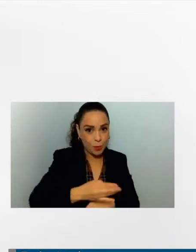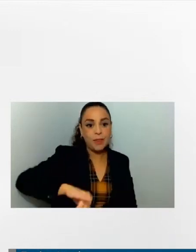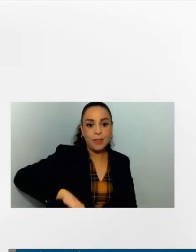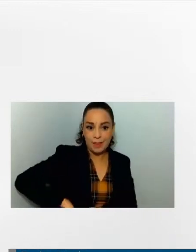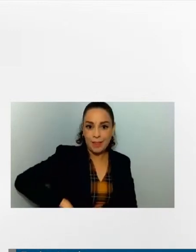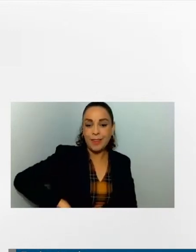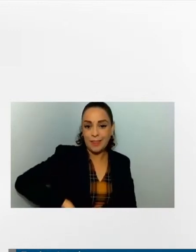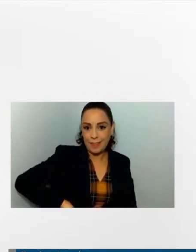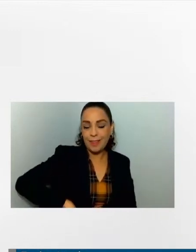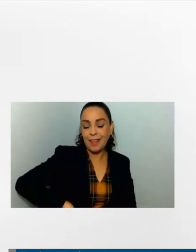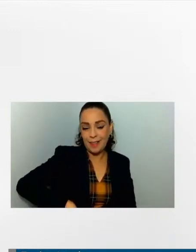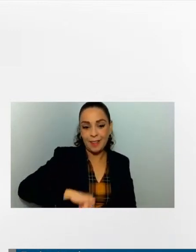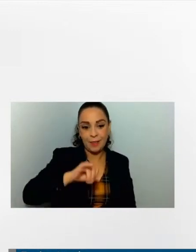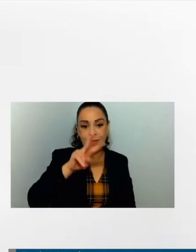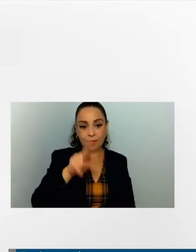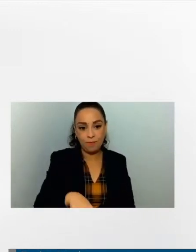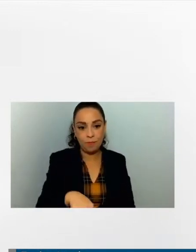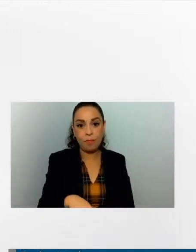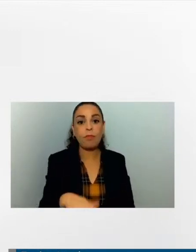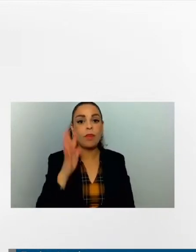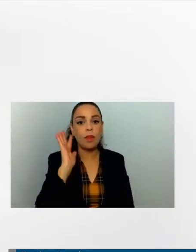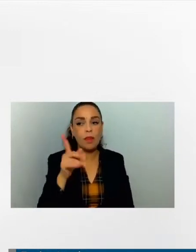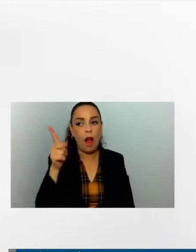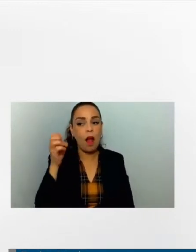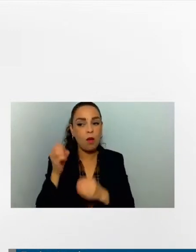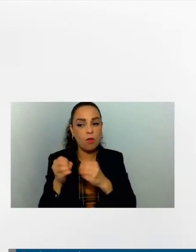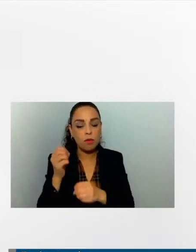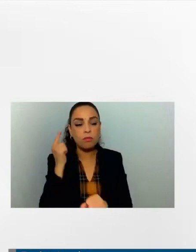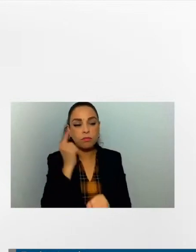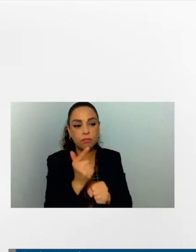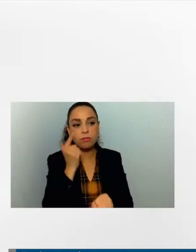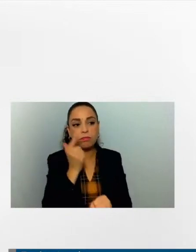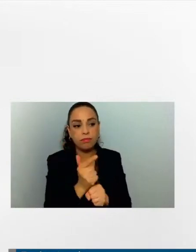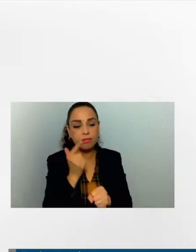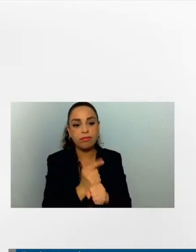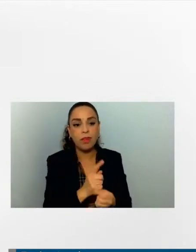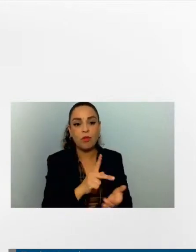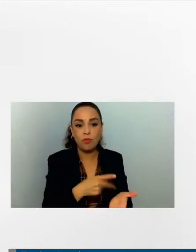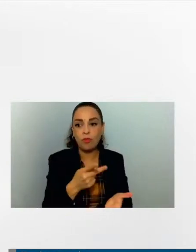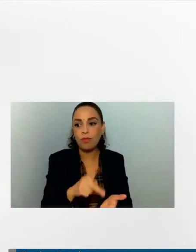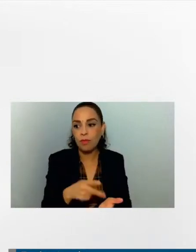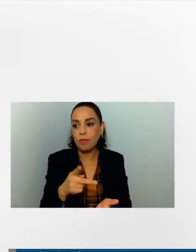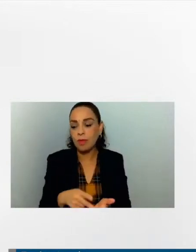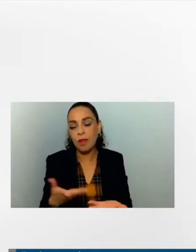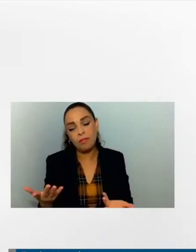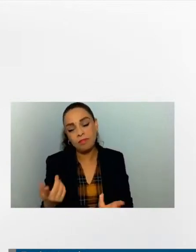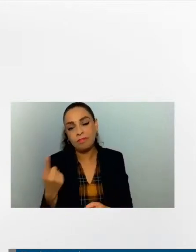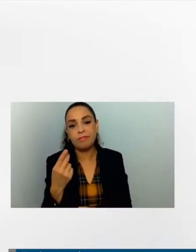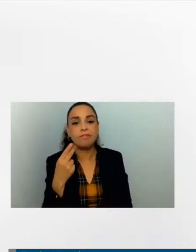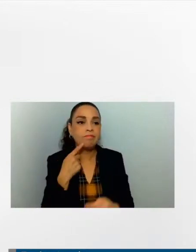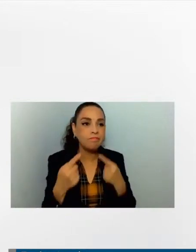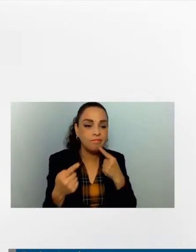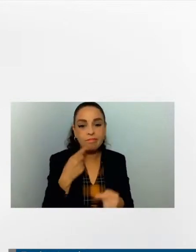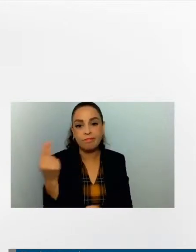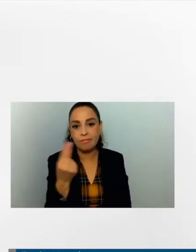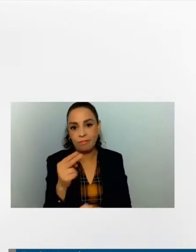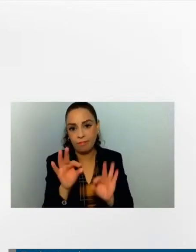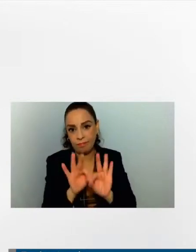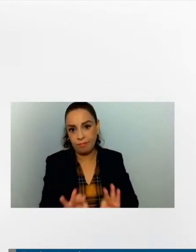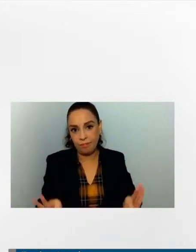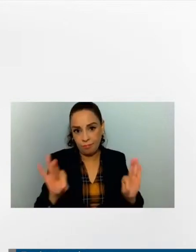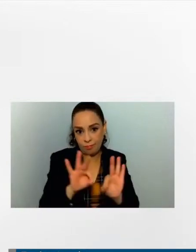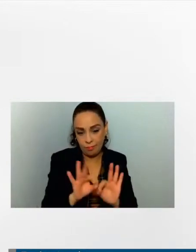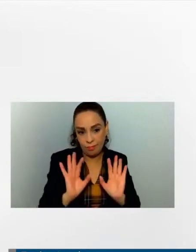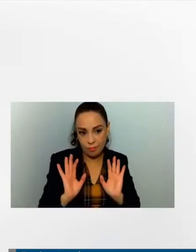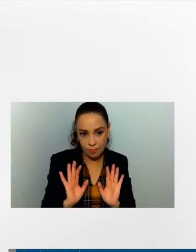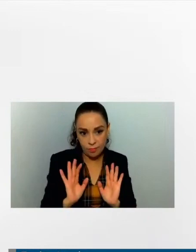que ya ha ido reiterando ese criterio, aunque ha habido votos de minoría ahí, ¿no? Entonces, bueno, la Corte nos diría la deuda alimenticia